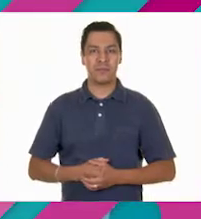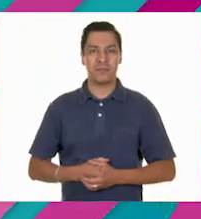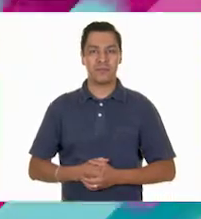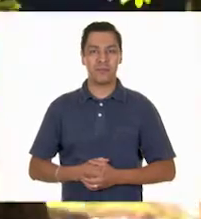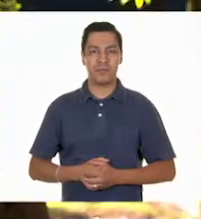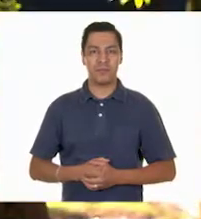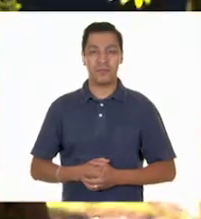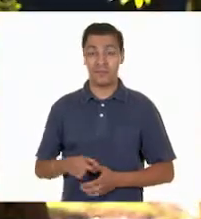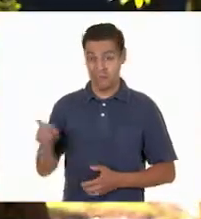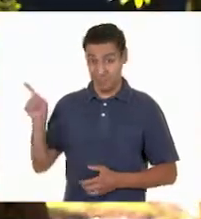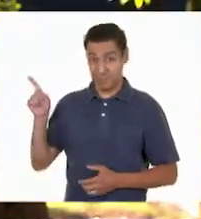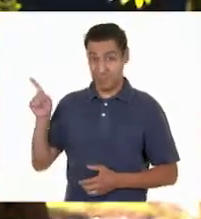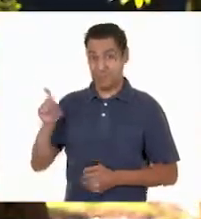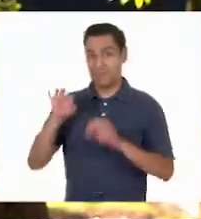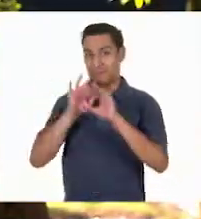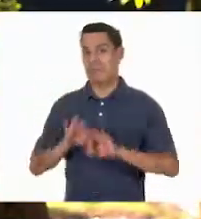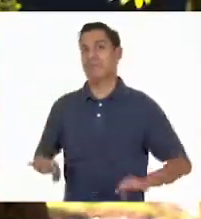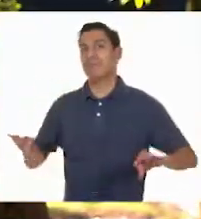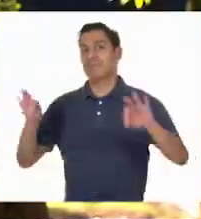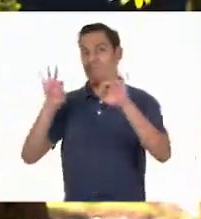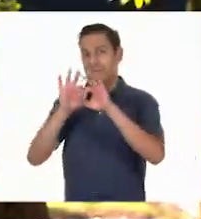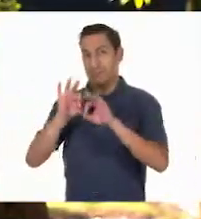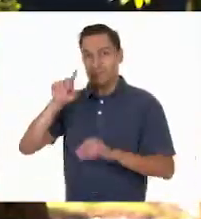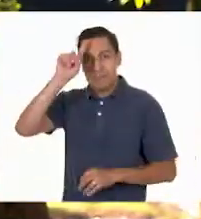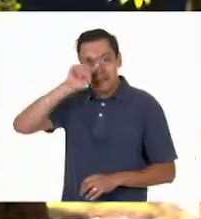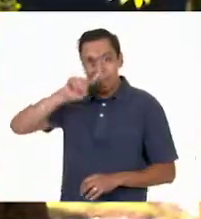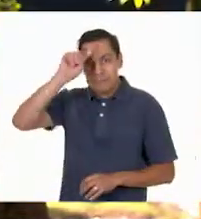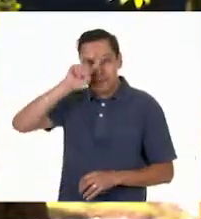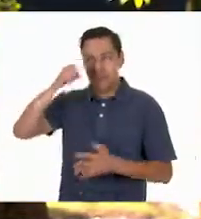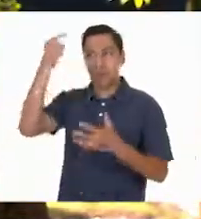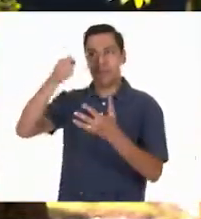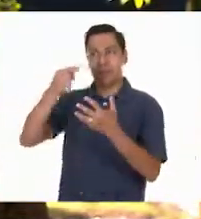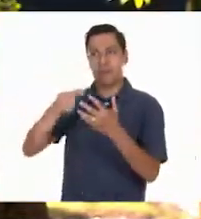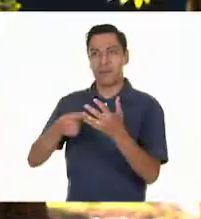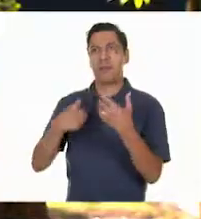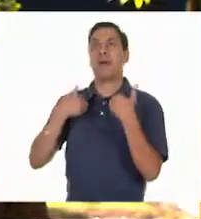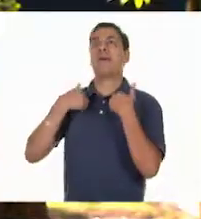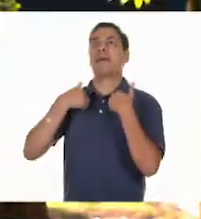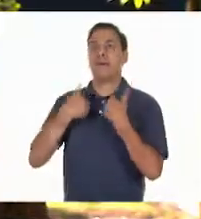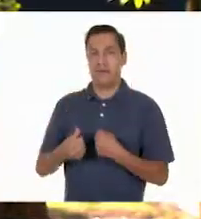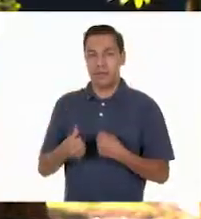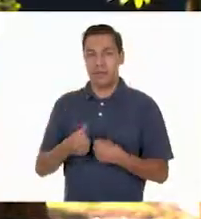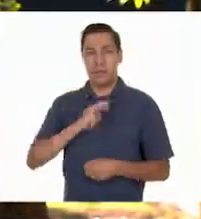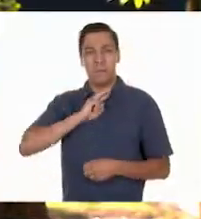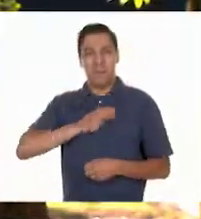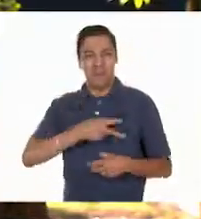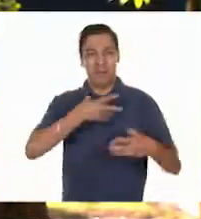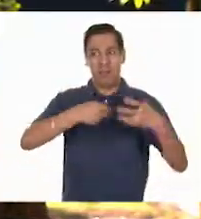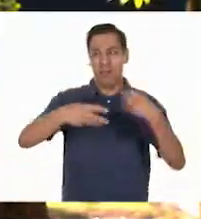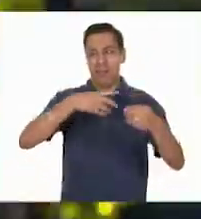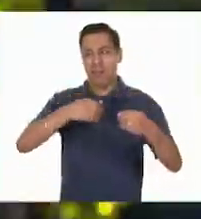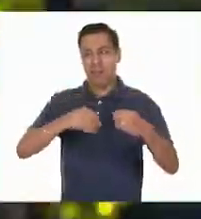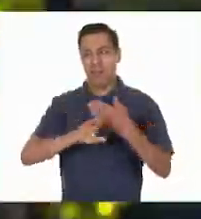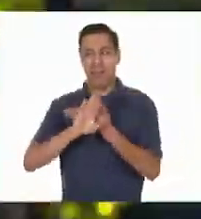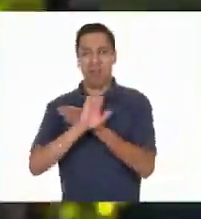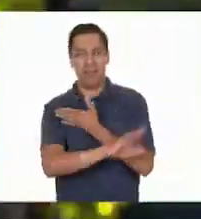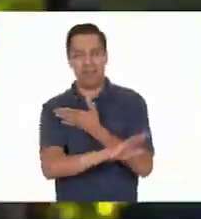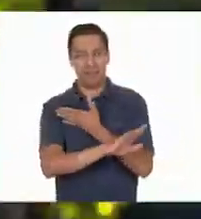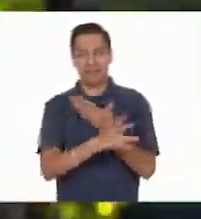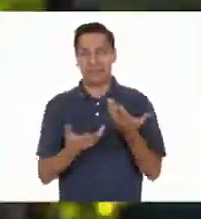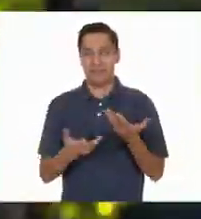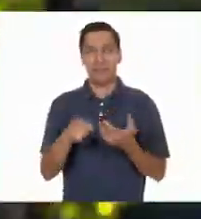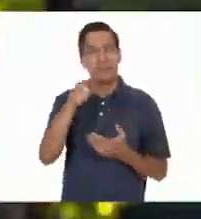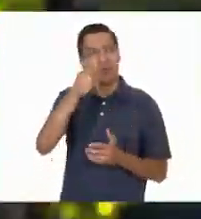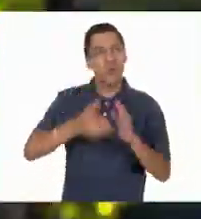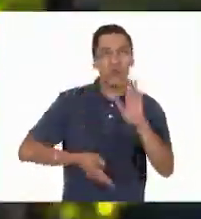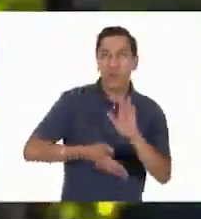es muy importante continuar con las recomendaciones para evitar contagios de kobe trata de